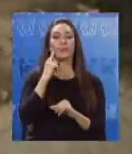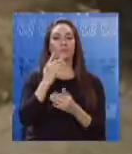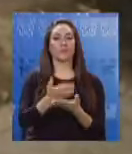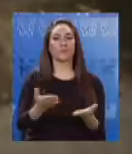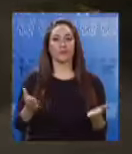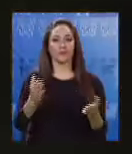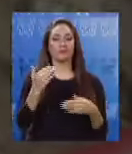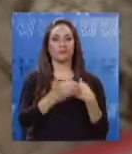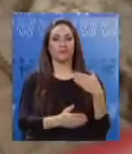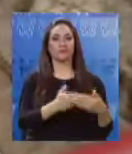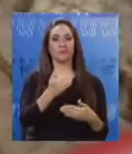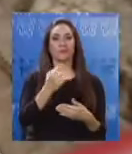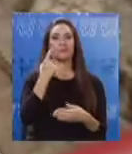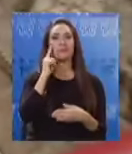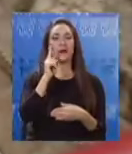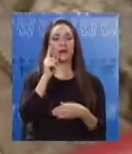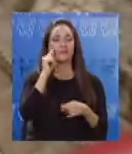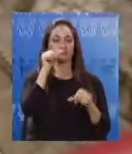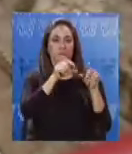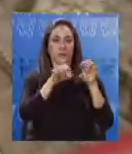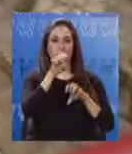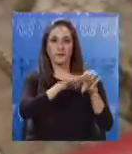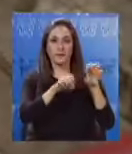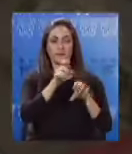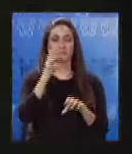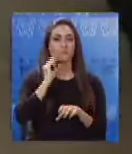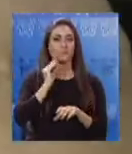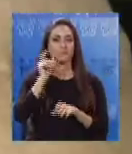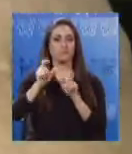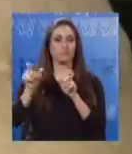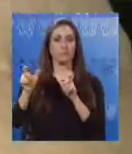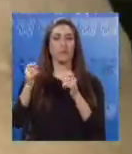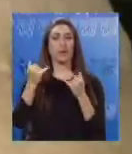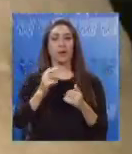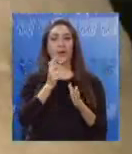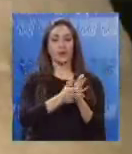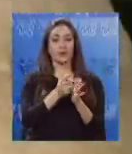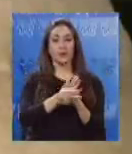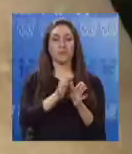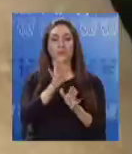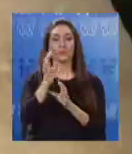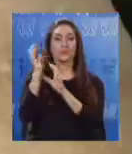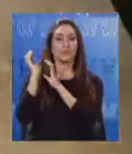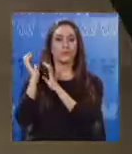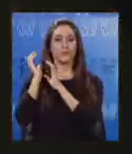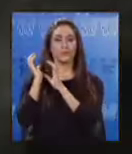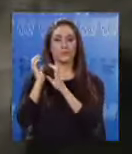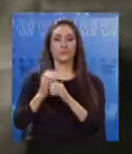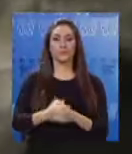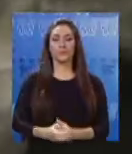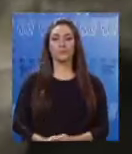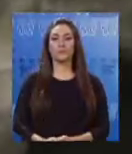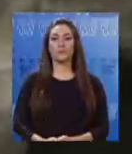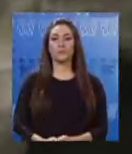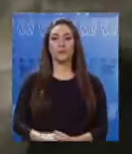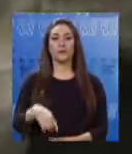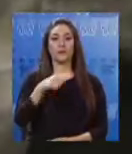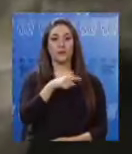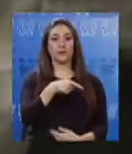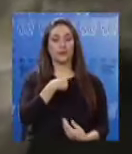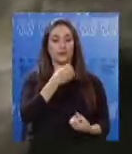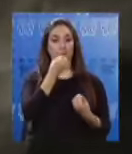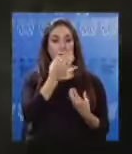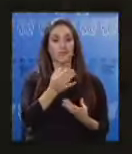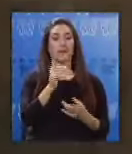del avance de las prospecciones arqueológicas para la construcción de la parada del metro en San Francisco. Y ellos, en base a este informe,